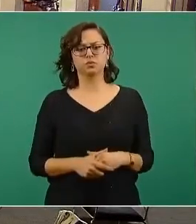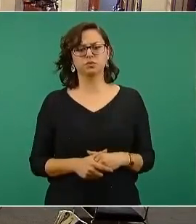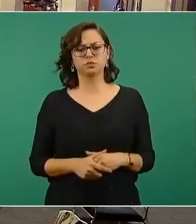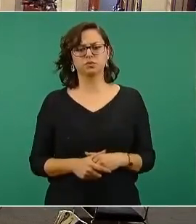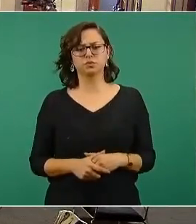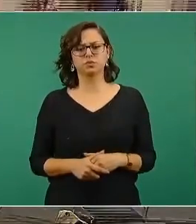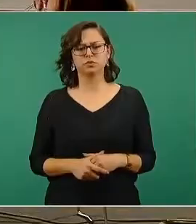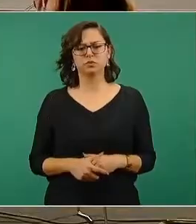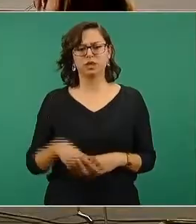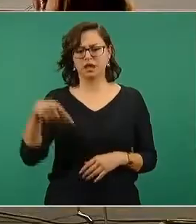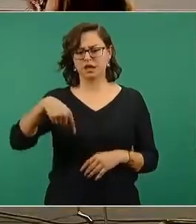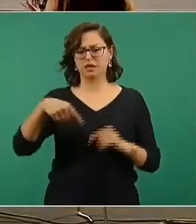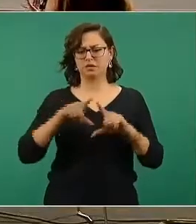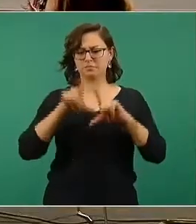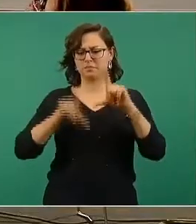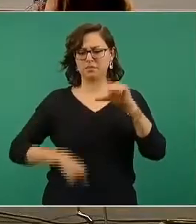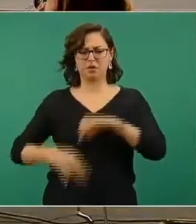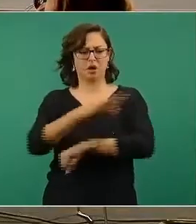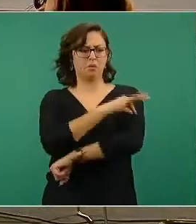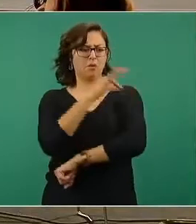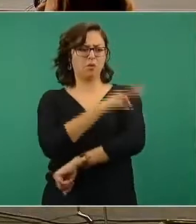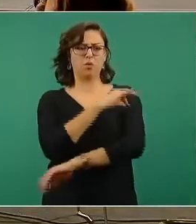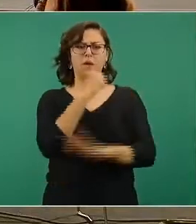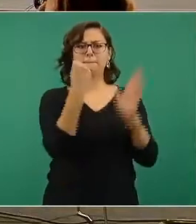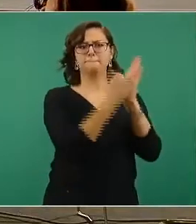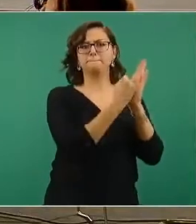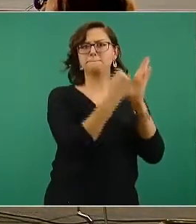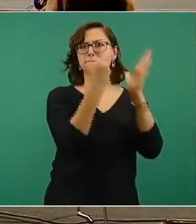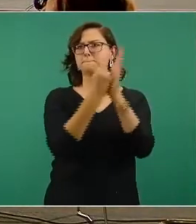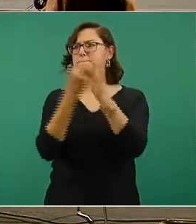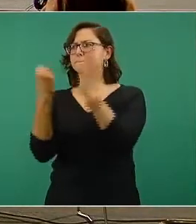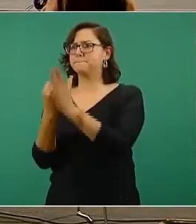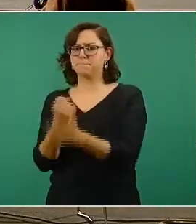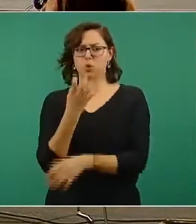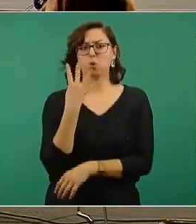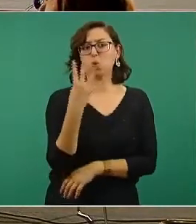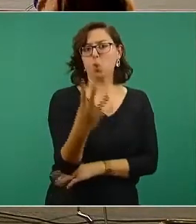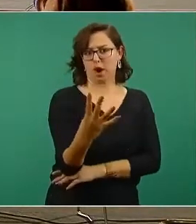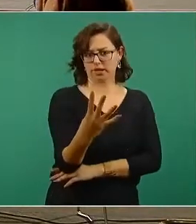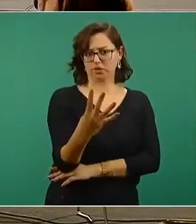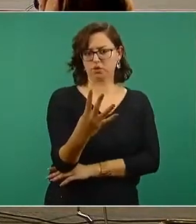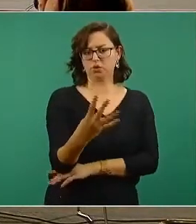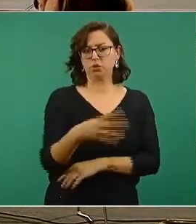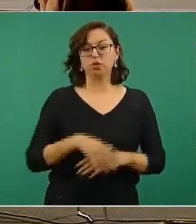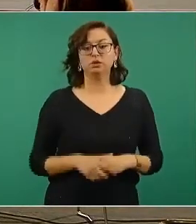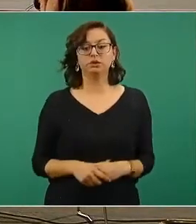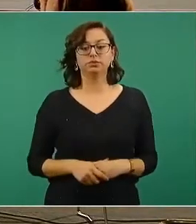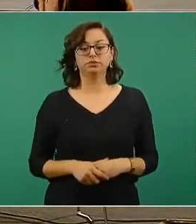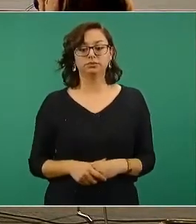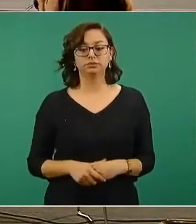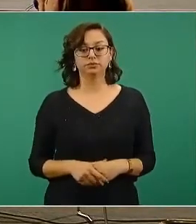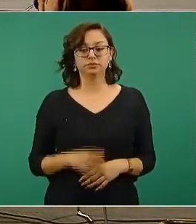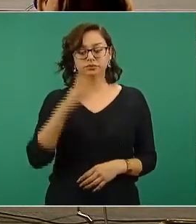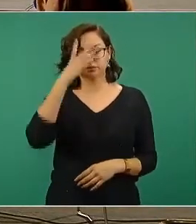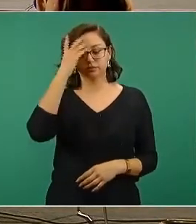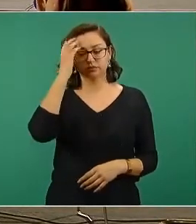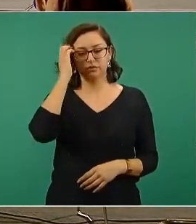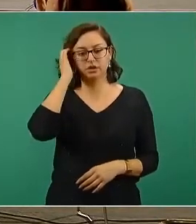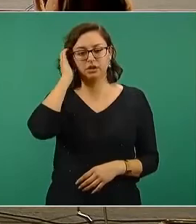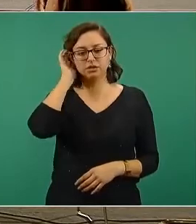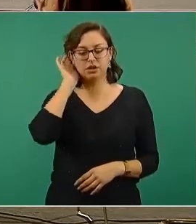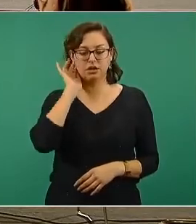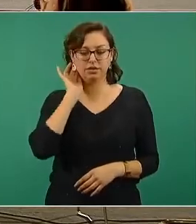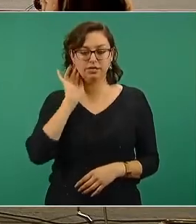hoy 4 diferentes tipos de vacunas. Mi pregunta es, si todas ellas tienen diferente nivel